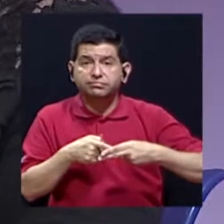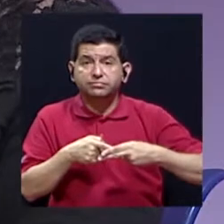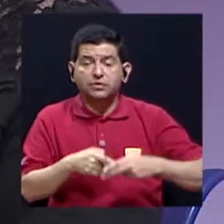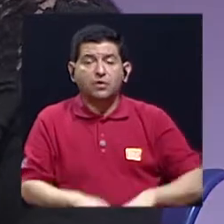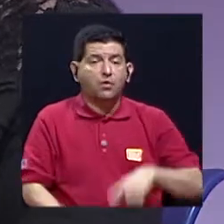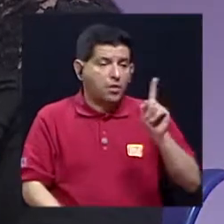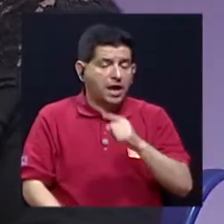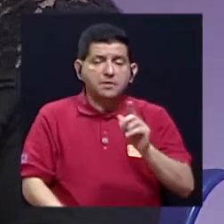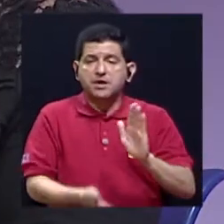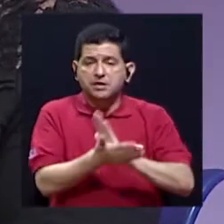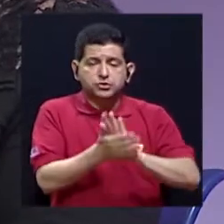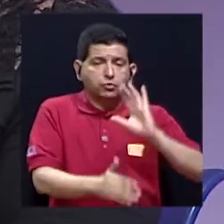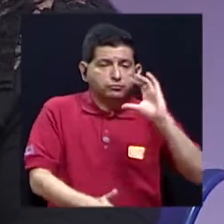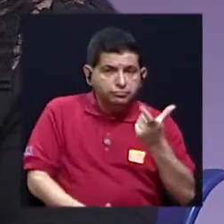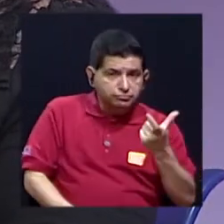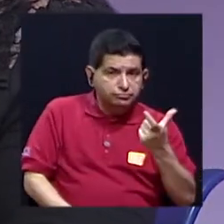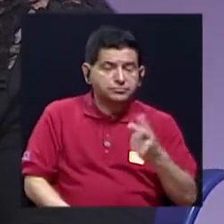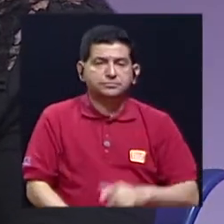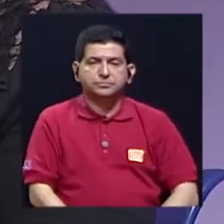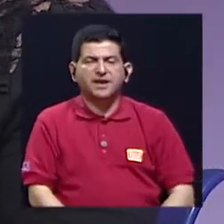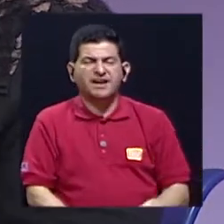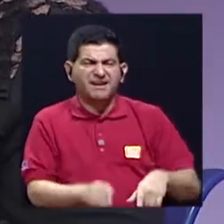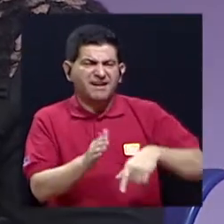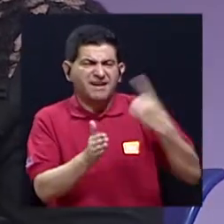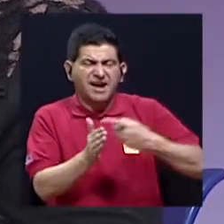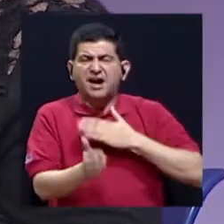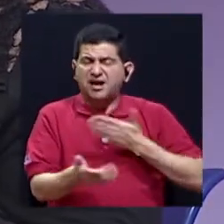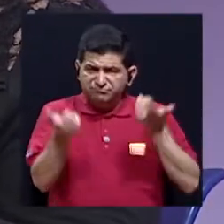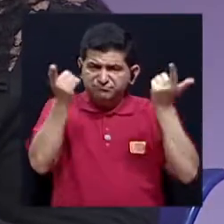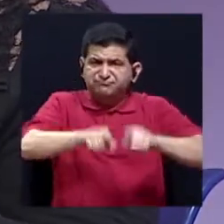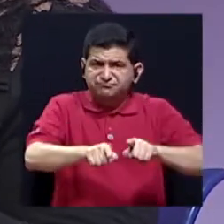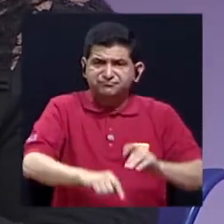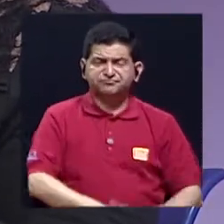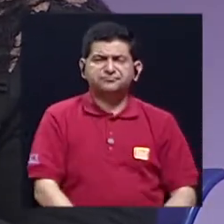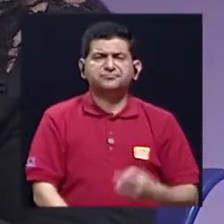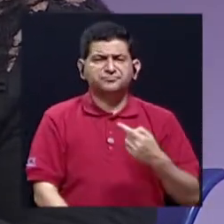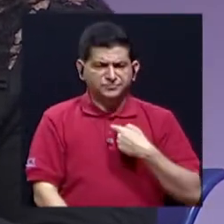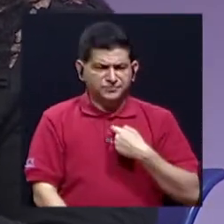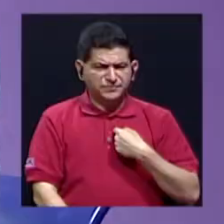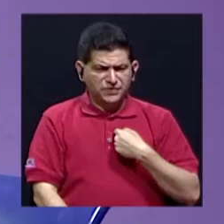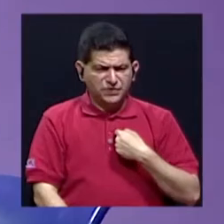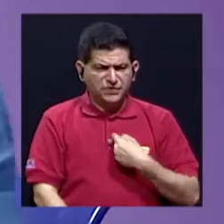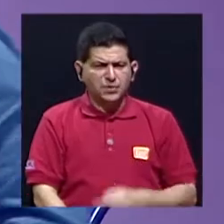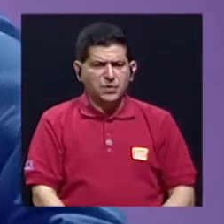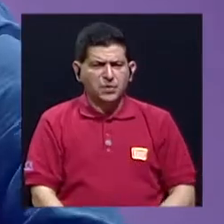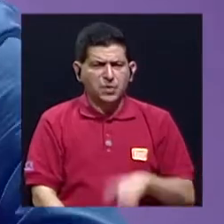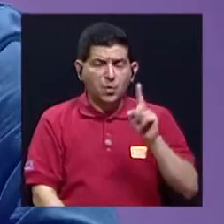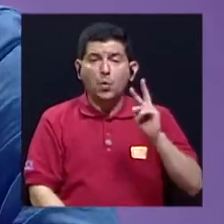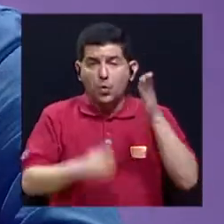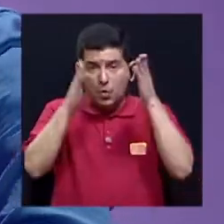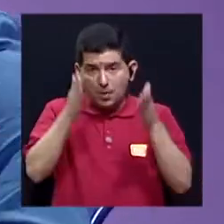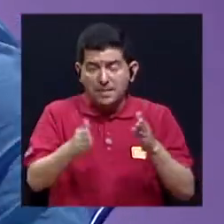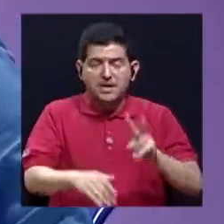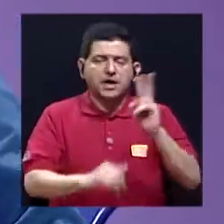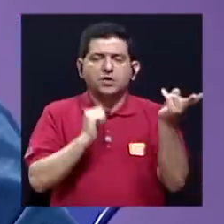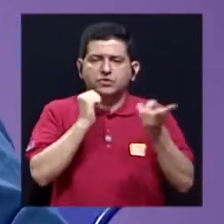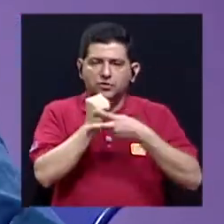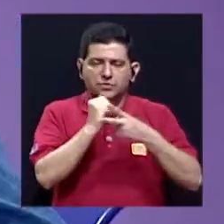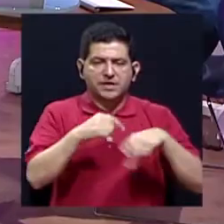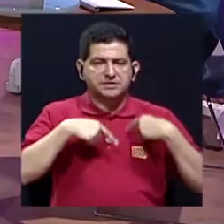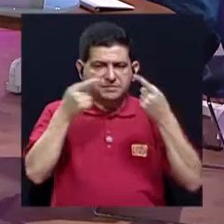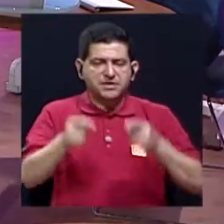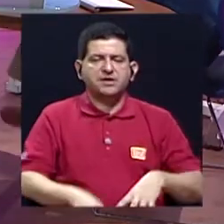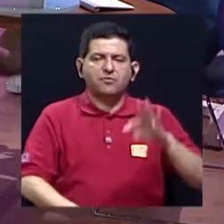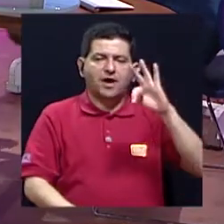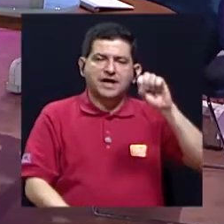de credenciales, ¿verdad? Y también a veces, a mí me pasó, tuve un estimado compañero que dos veces me llevó al